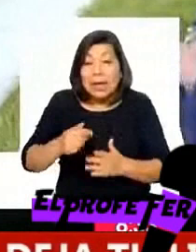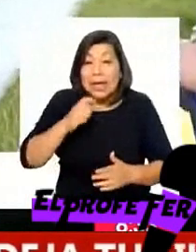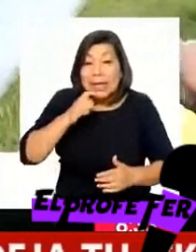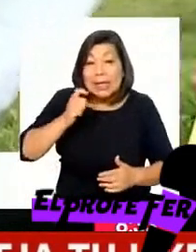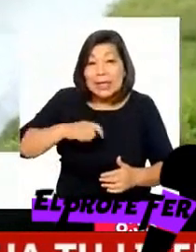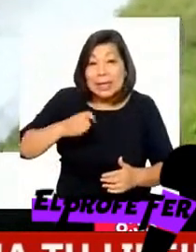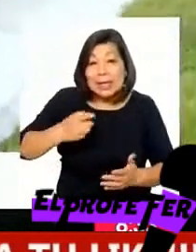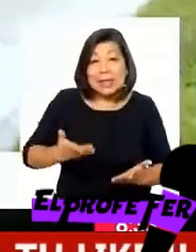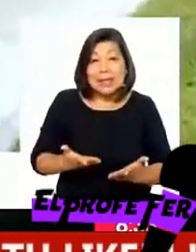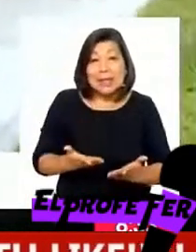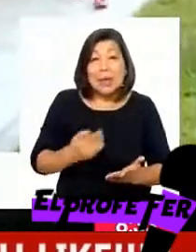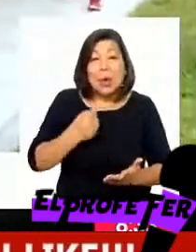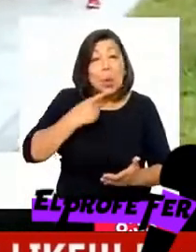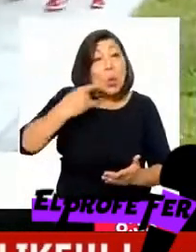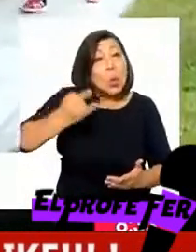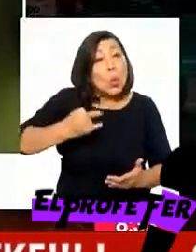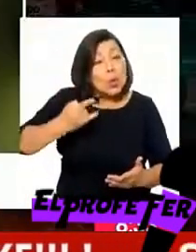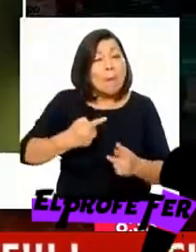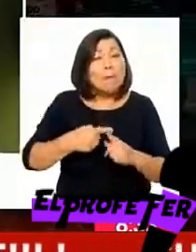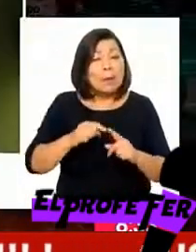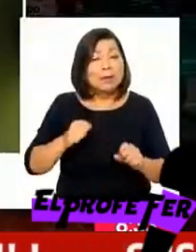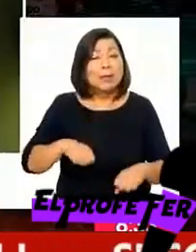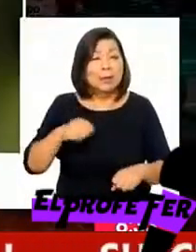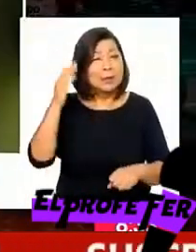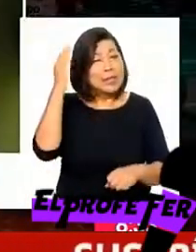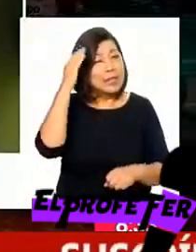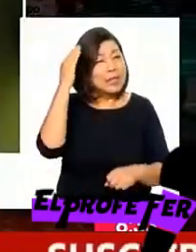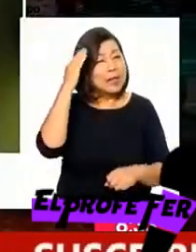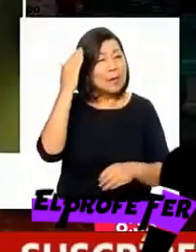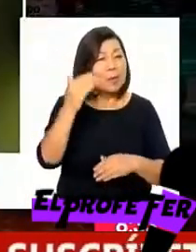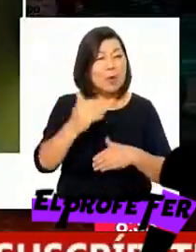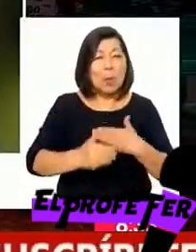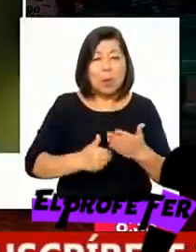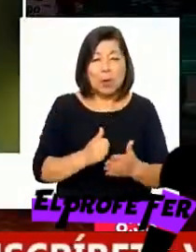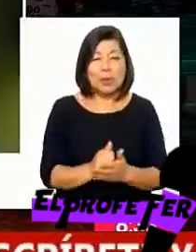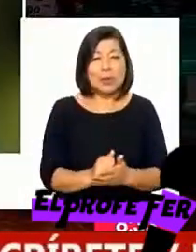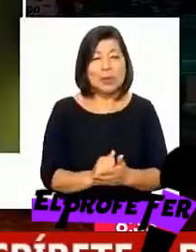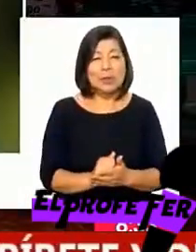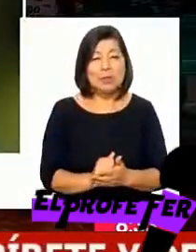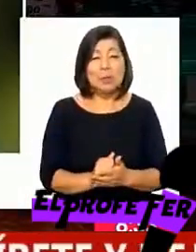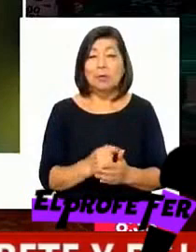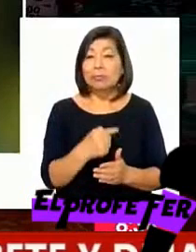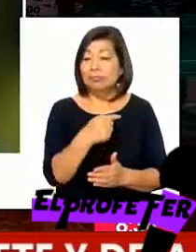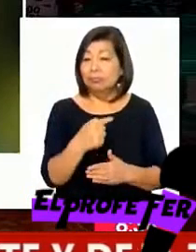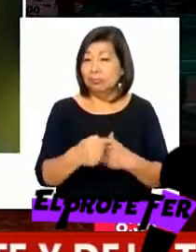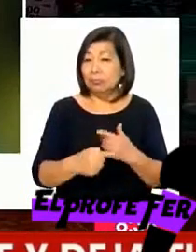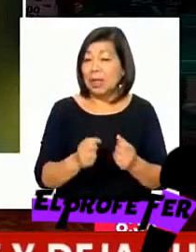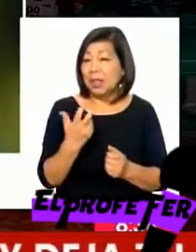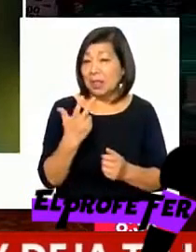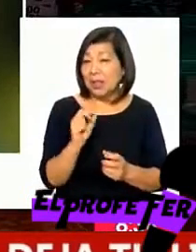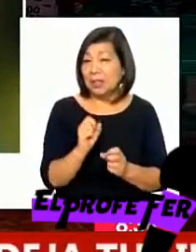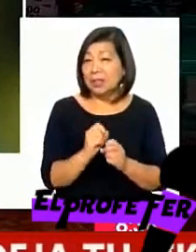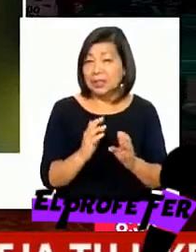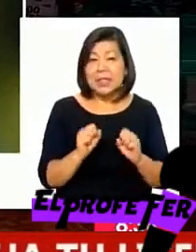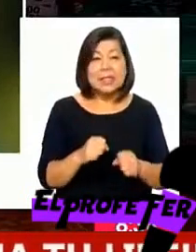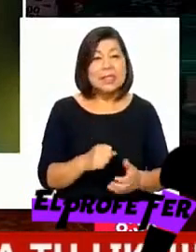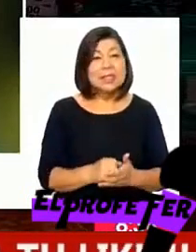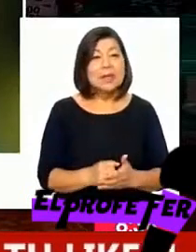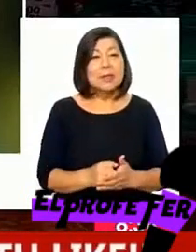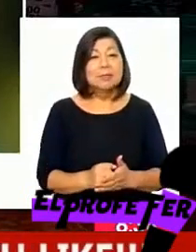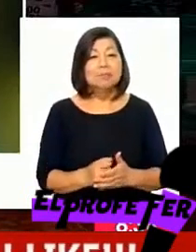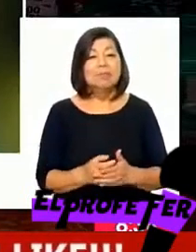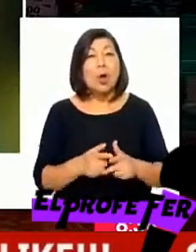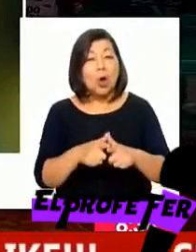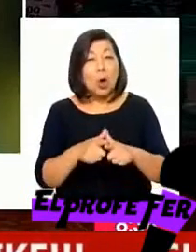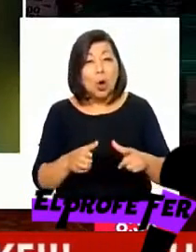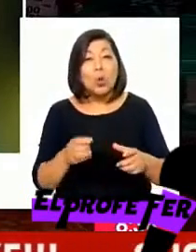necesaria para estas respuestas de emergencia, pero sí sabemos que en el transcurso de los próximos 30 días vamos a disponer